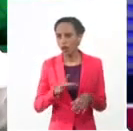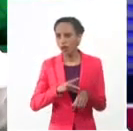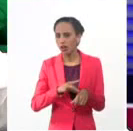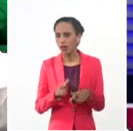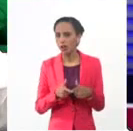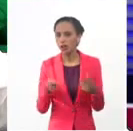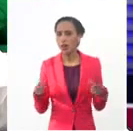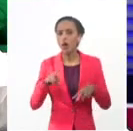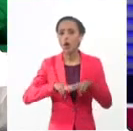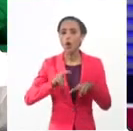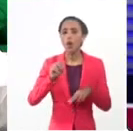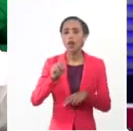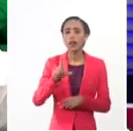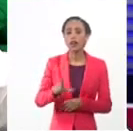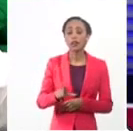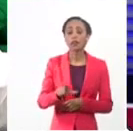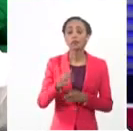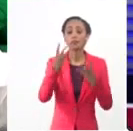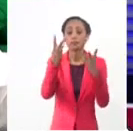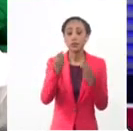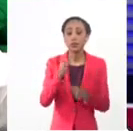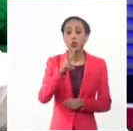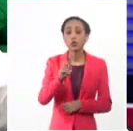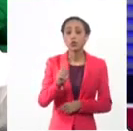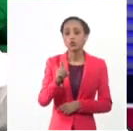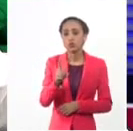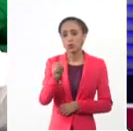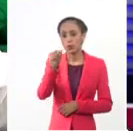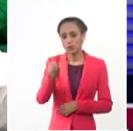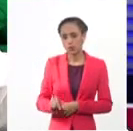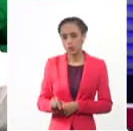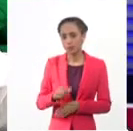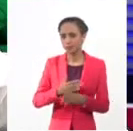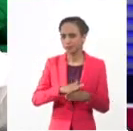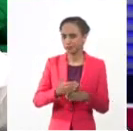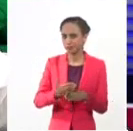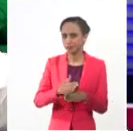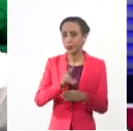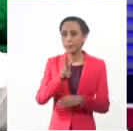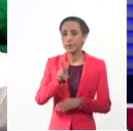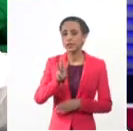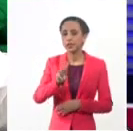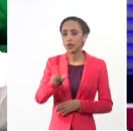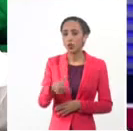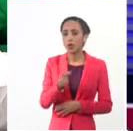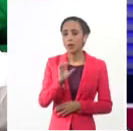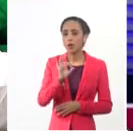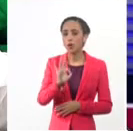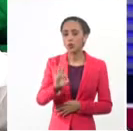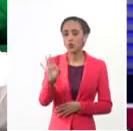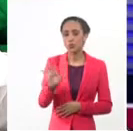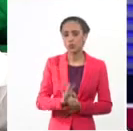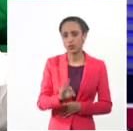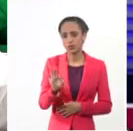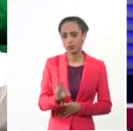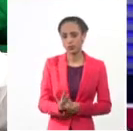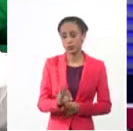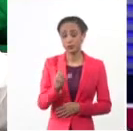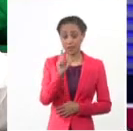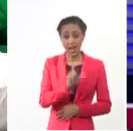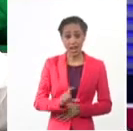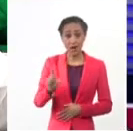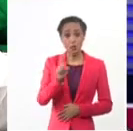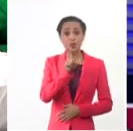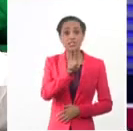con 201 casos, el 23,8% de todo, Camagüey con